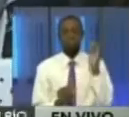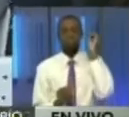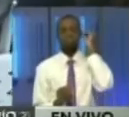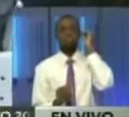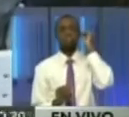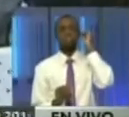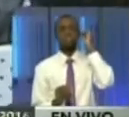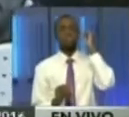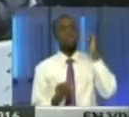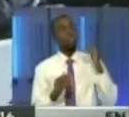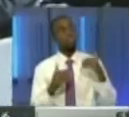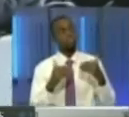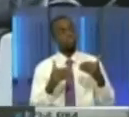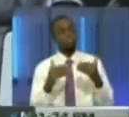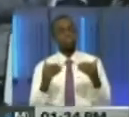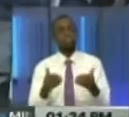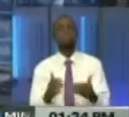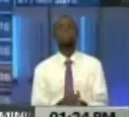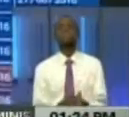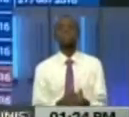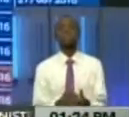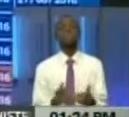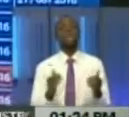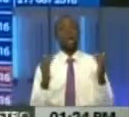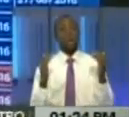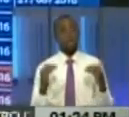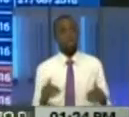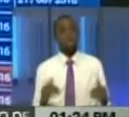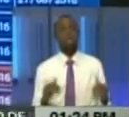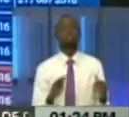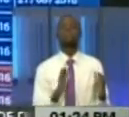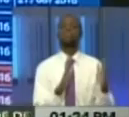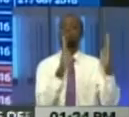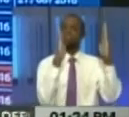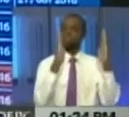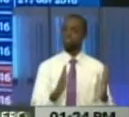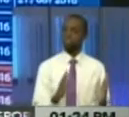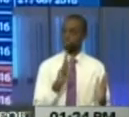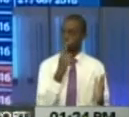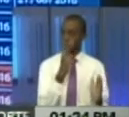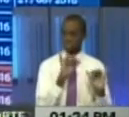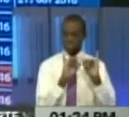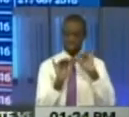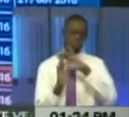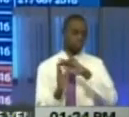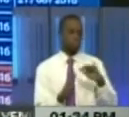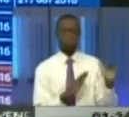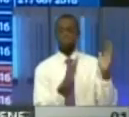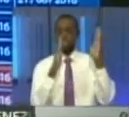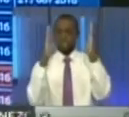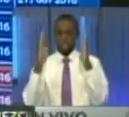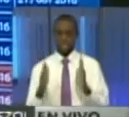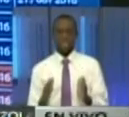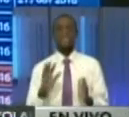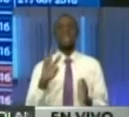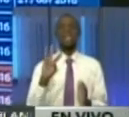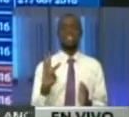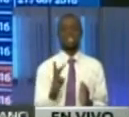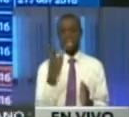Adelante, tenemos entonces, llegamos a la tercera etapa de esta